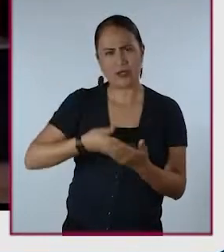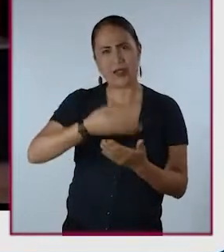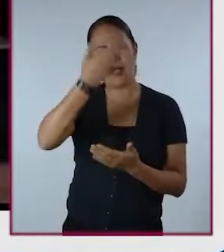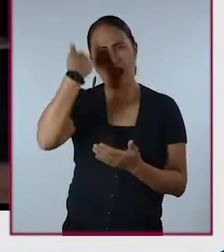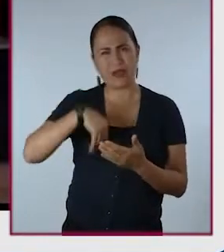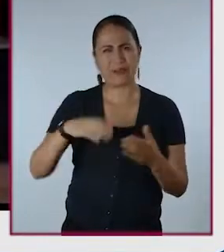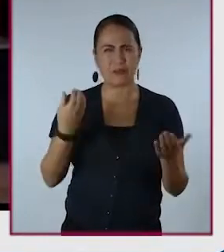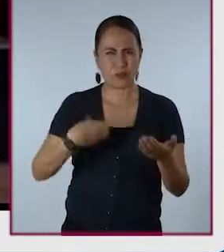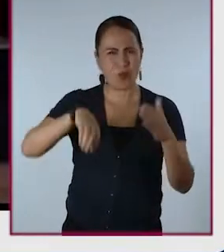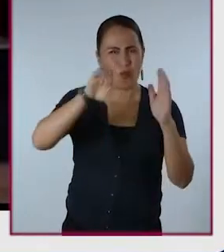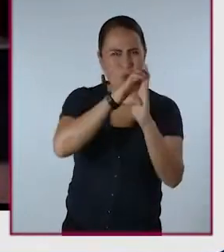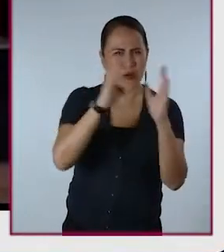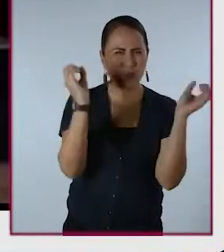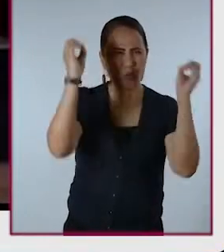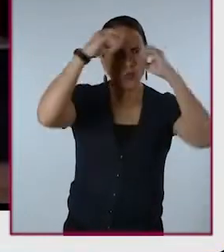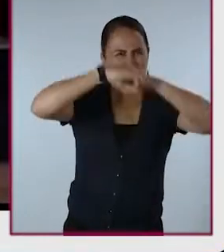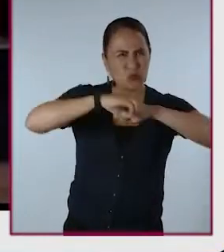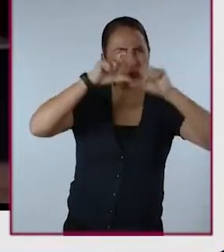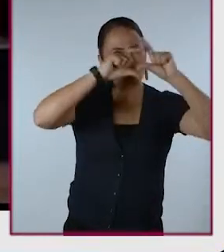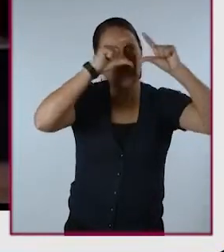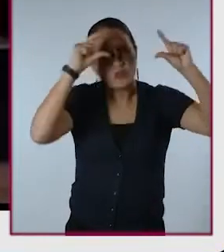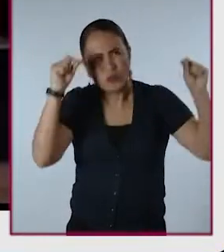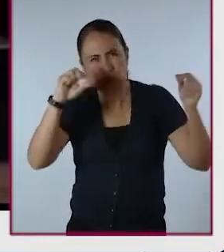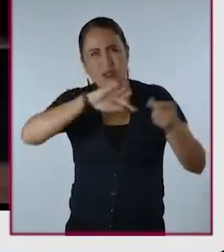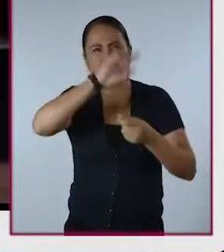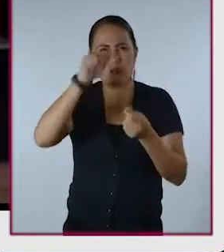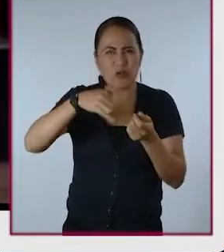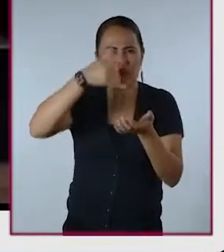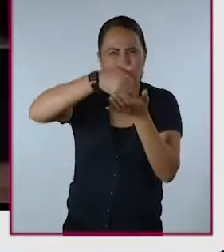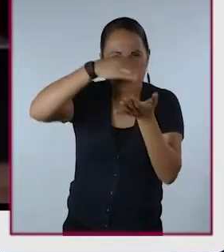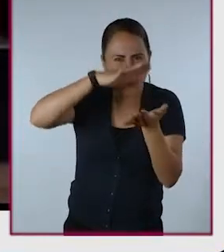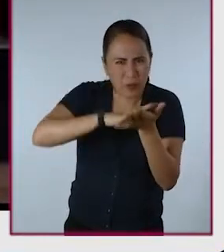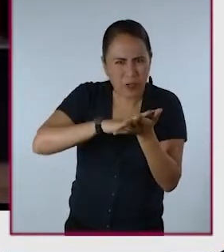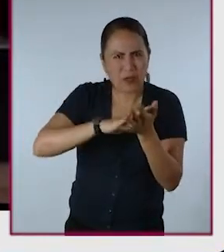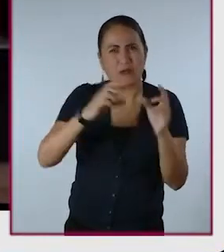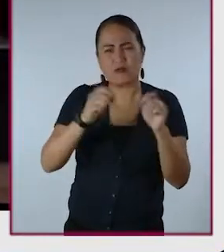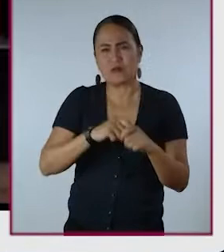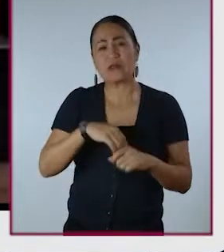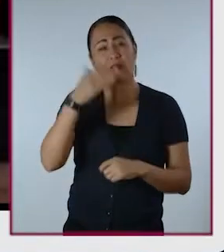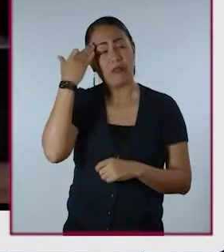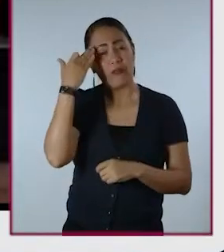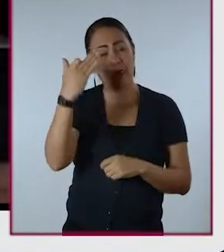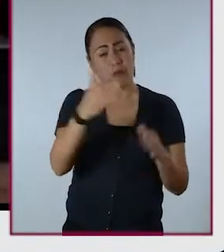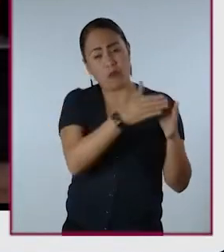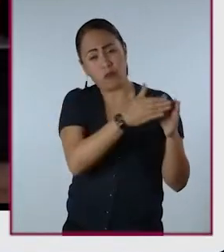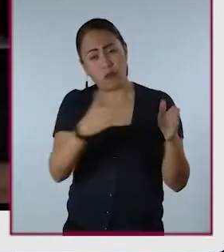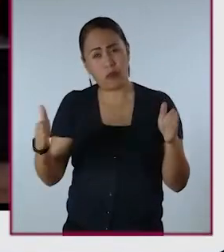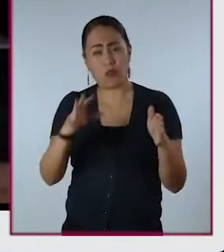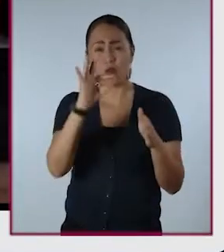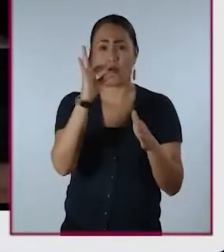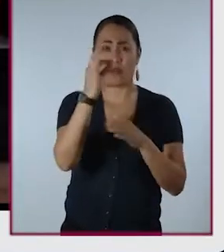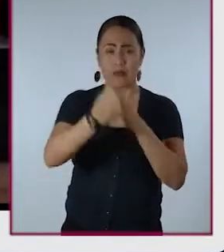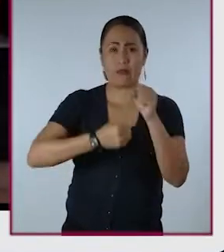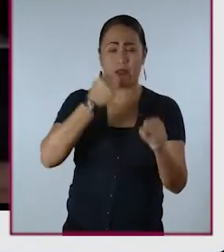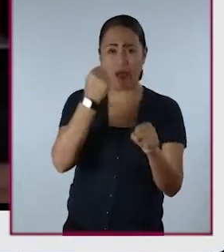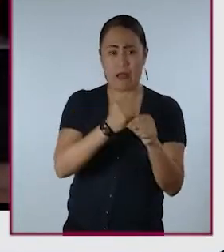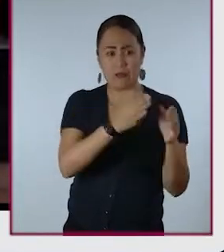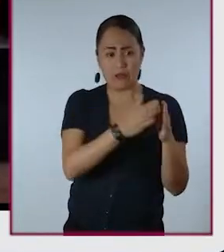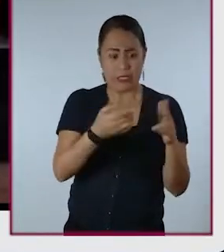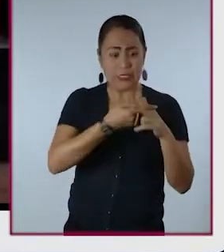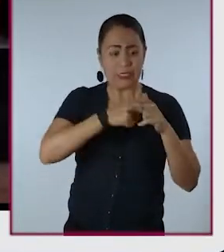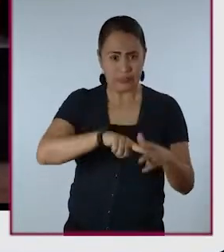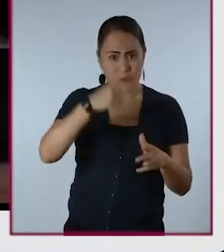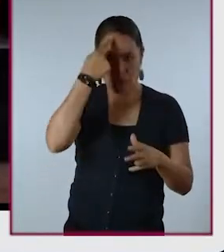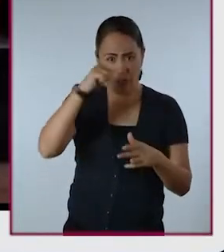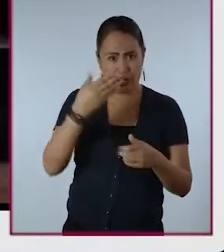cuarto oscuro, revelarlas, imprimirlas con una ampliadora. Y tenemos 40 años de ciencias de la conservación. ¿A través